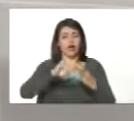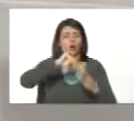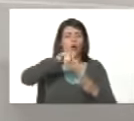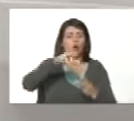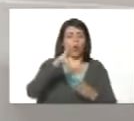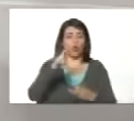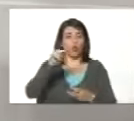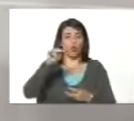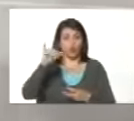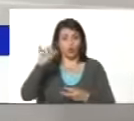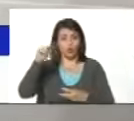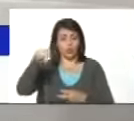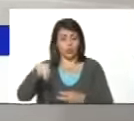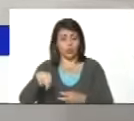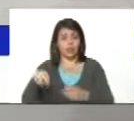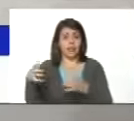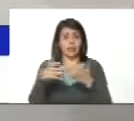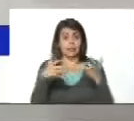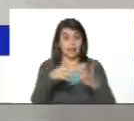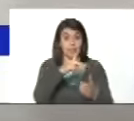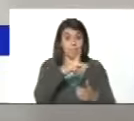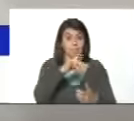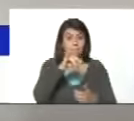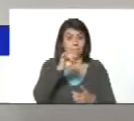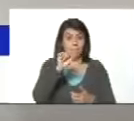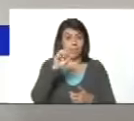que se recuerden del páramo de Pisba,